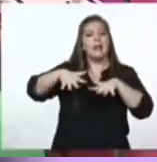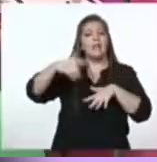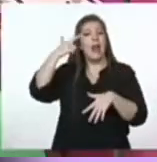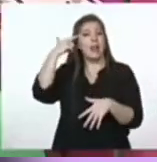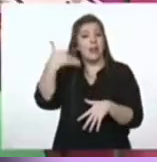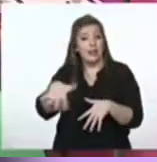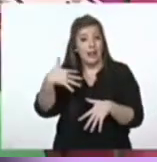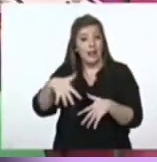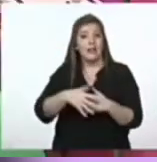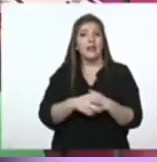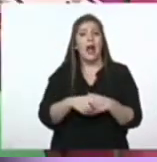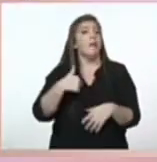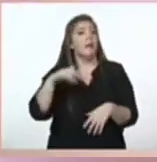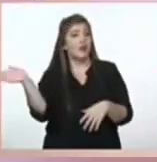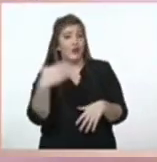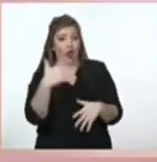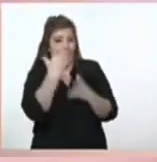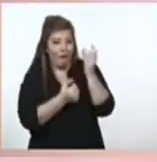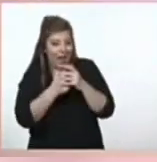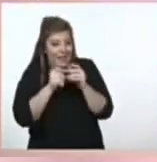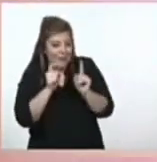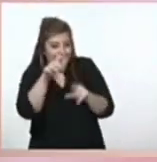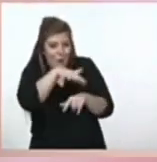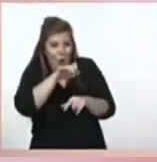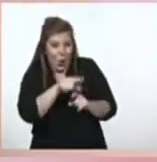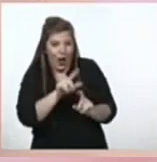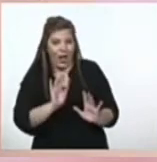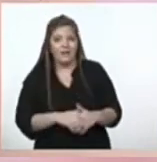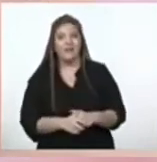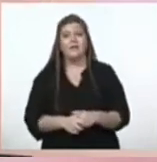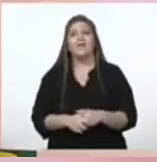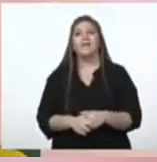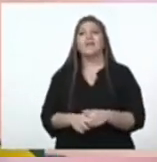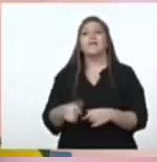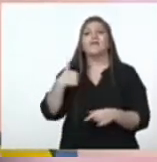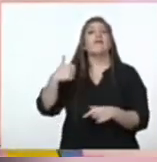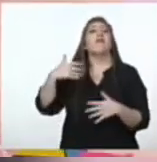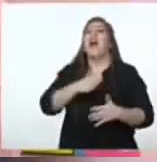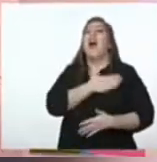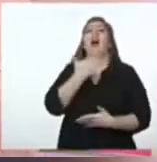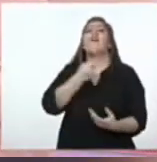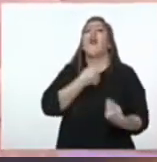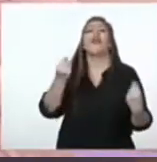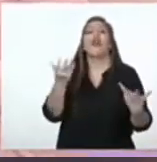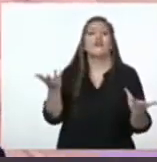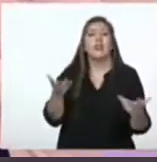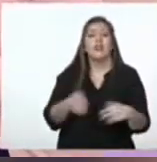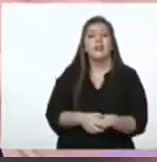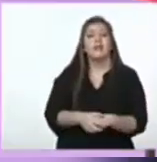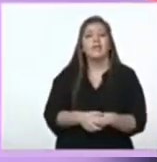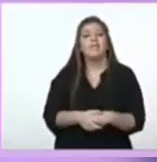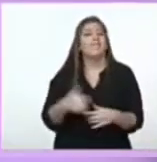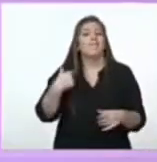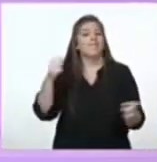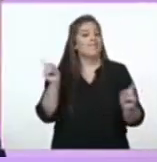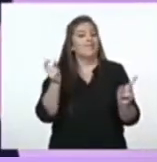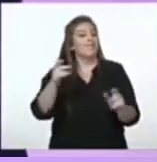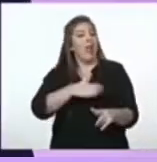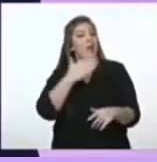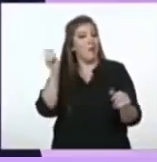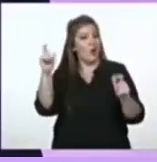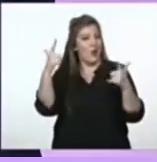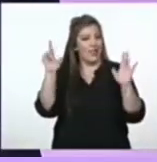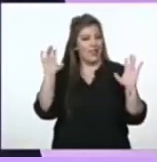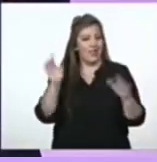Todo me falla ahí a mí. Acá. Escúchame, y no veo el amor acá. No, el amor no está ahí. Pero bueno, lo podemos Qué